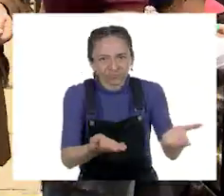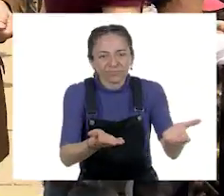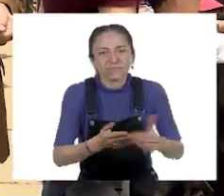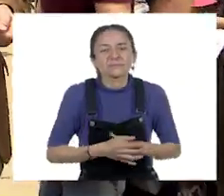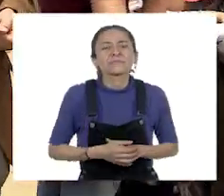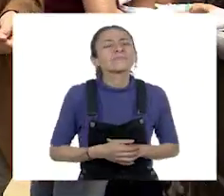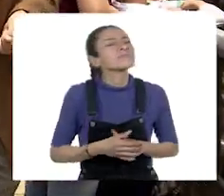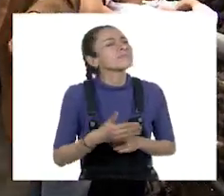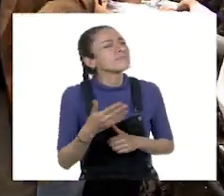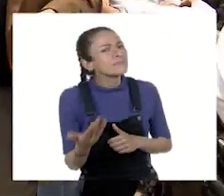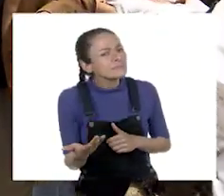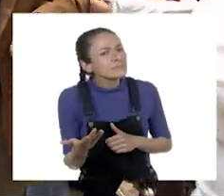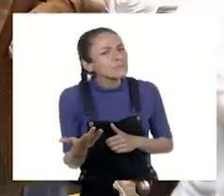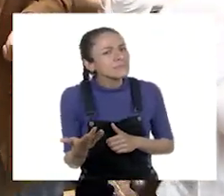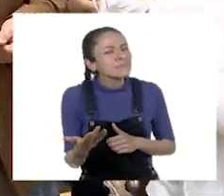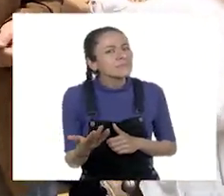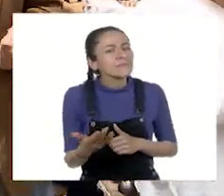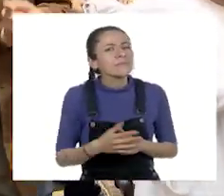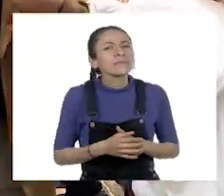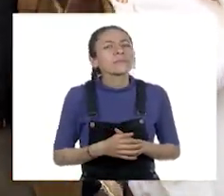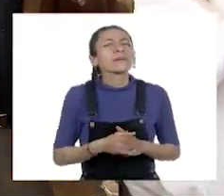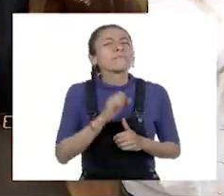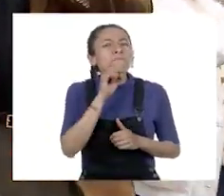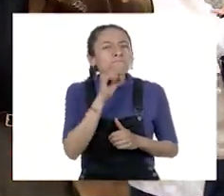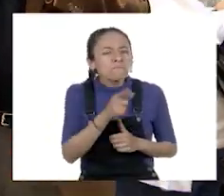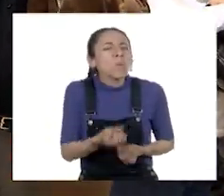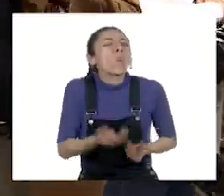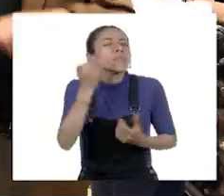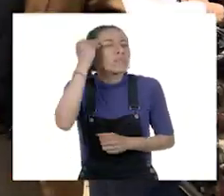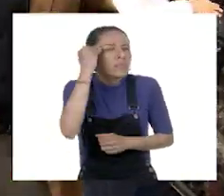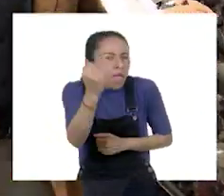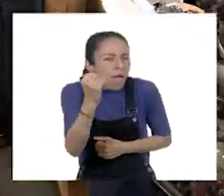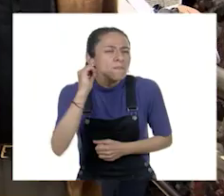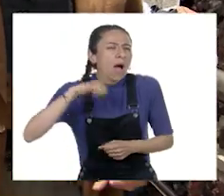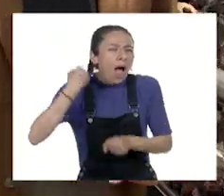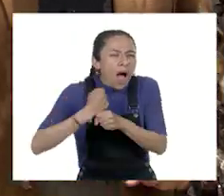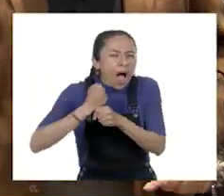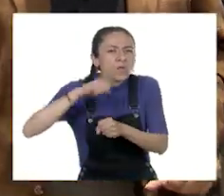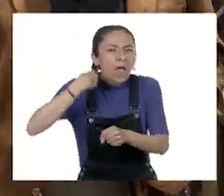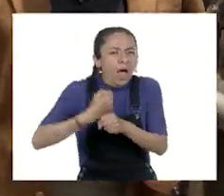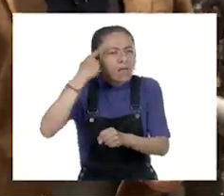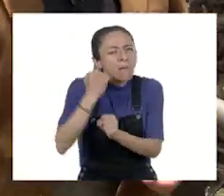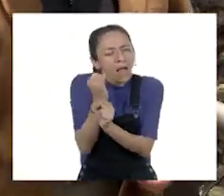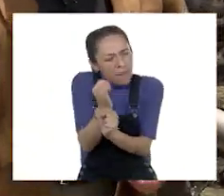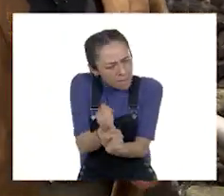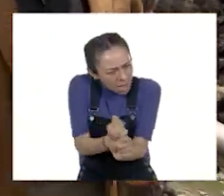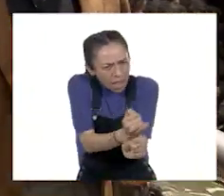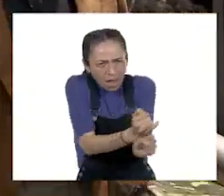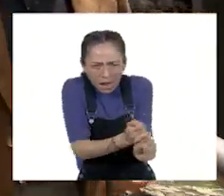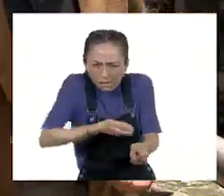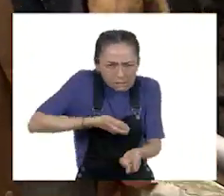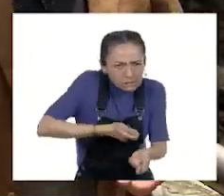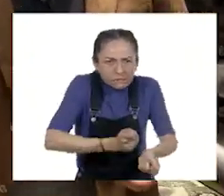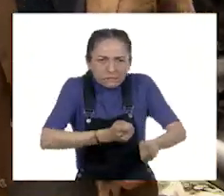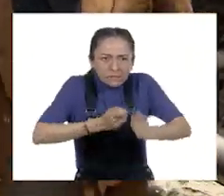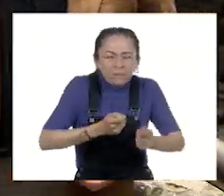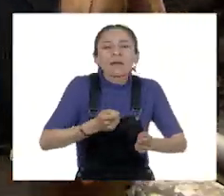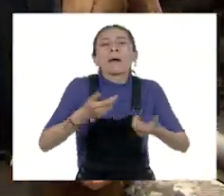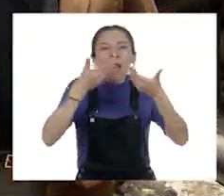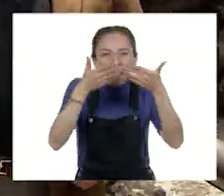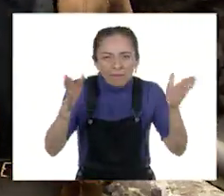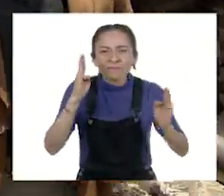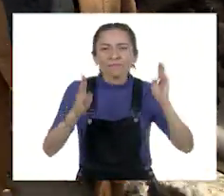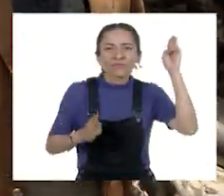¿Cuántos años se tardaron en investigar y en excavar para poder abrir el museo de sitio que ahora